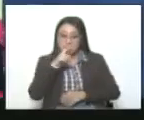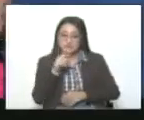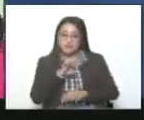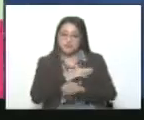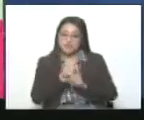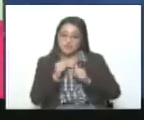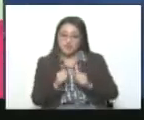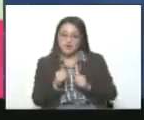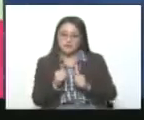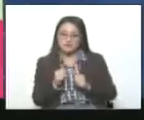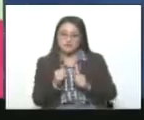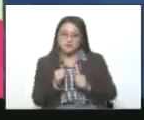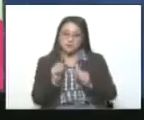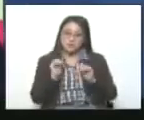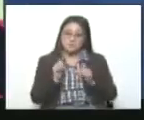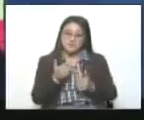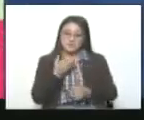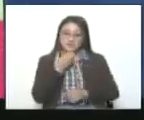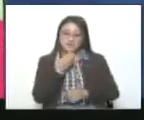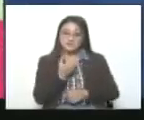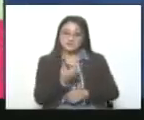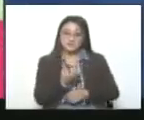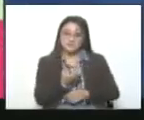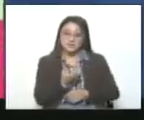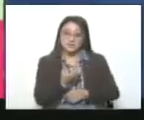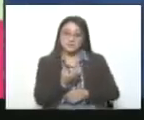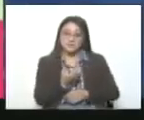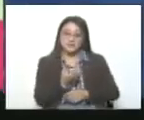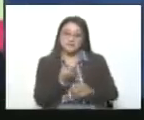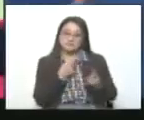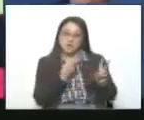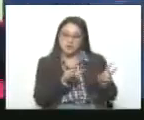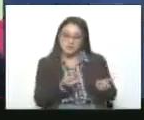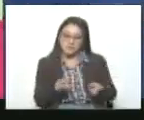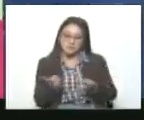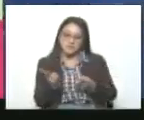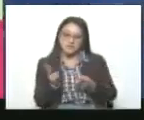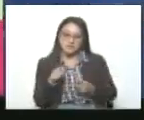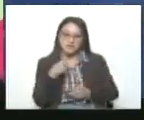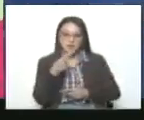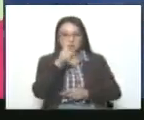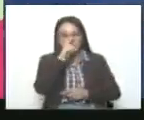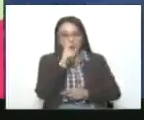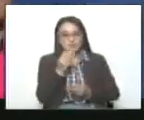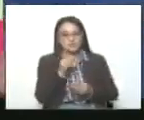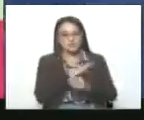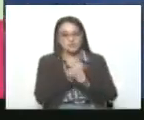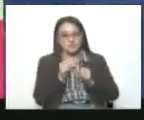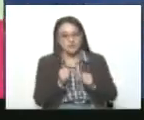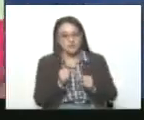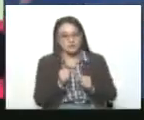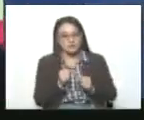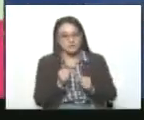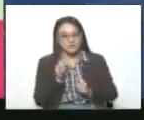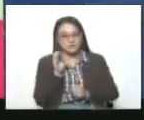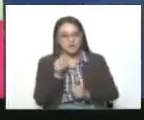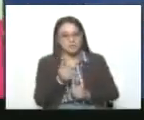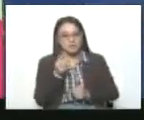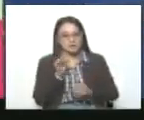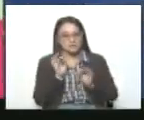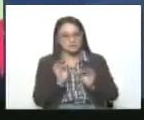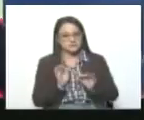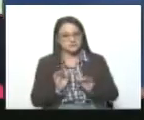que cuando lleguemos a diciembre, bueno, darle la bienvenida al siguiente año con mucha fuerza y tener un país más